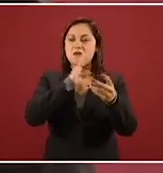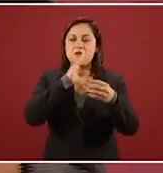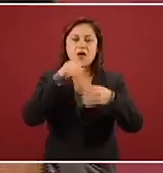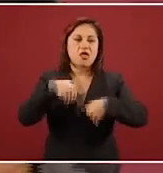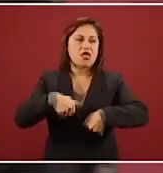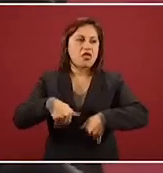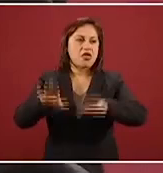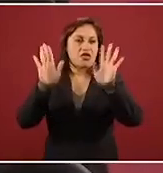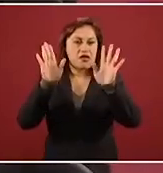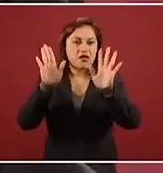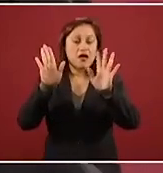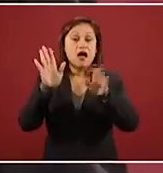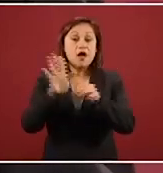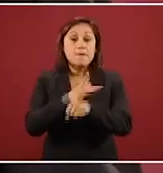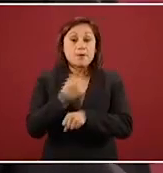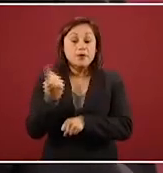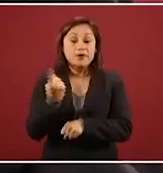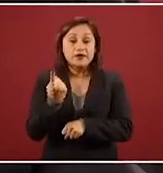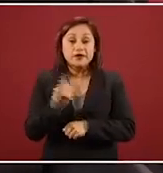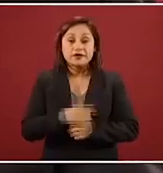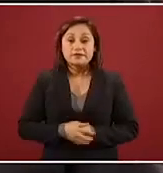Porque lo que no querían